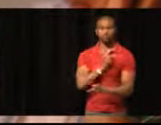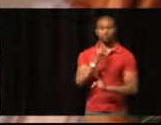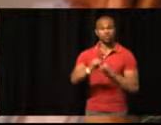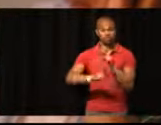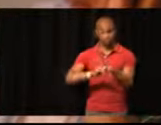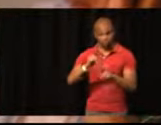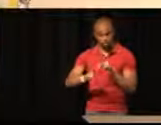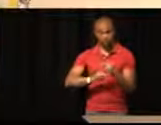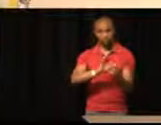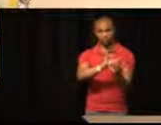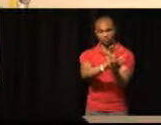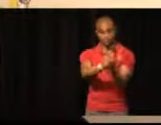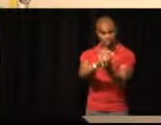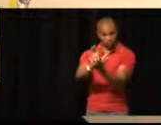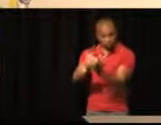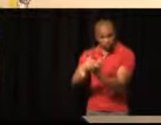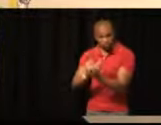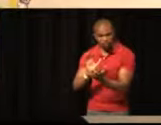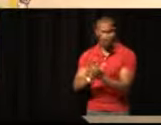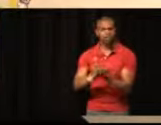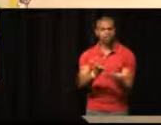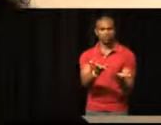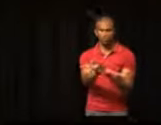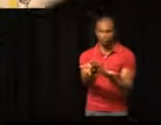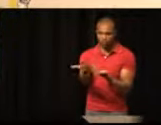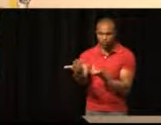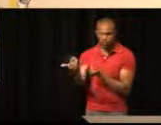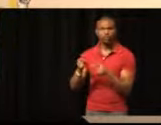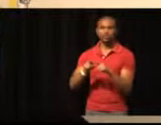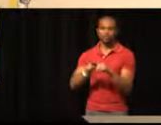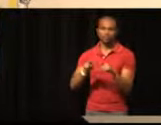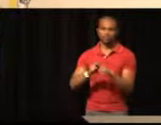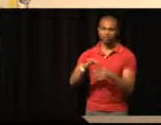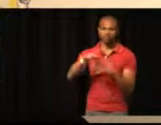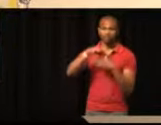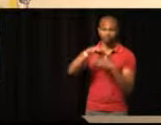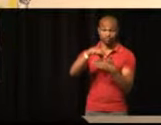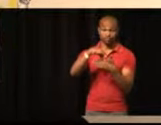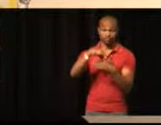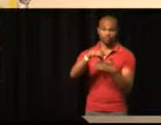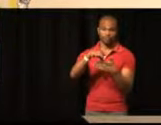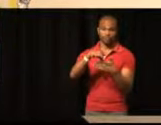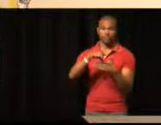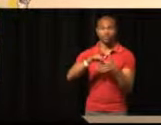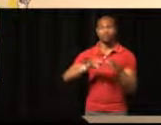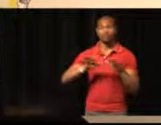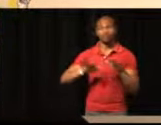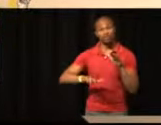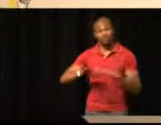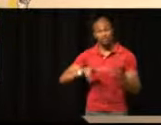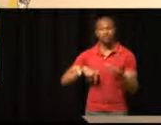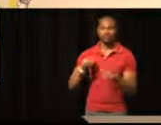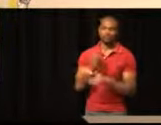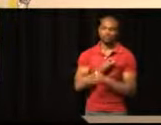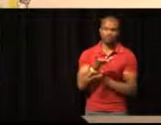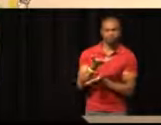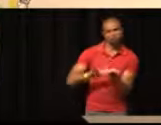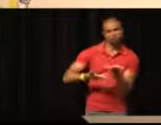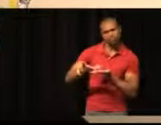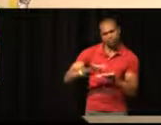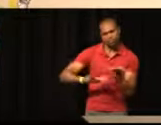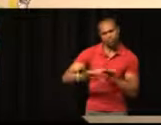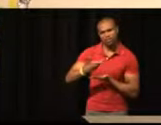reflexionar en nuestro pueblo, en nuestra comunidad, en nuestros jóvenes, en nuestros líderes. Va a depender mucho